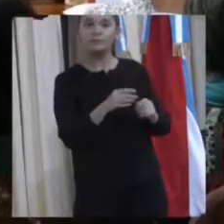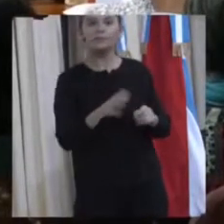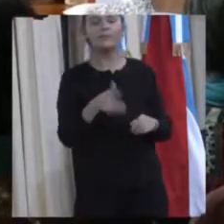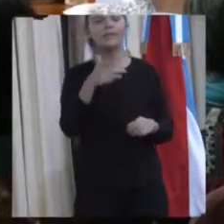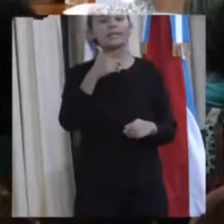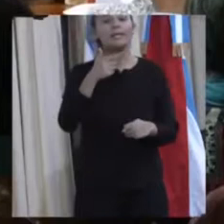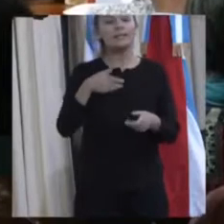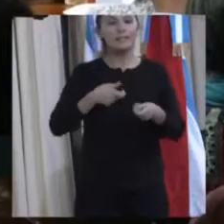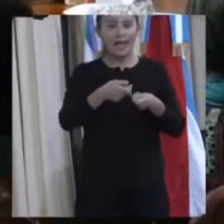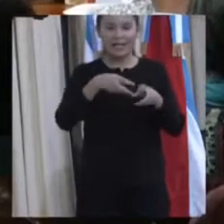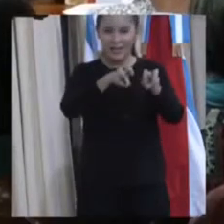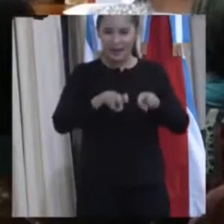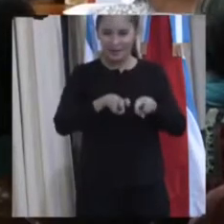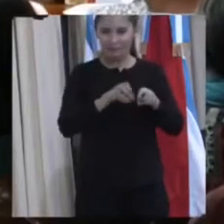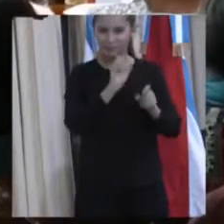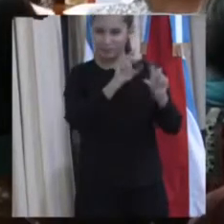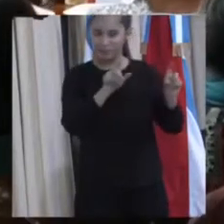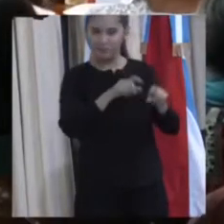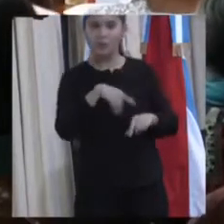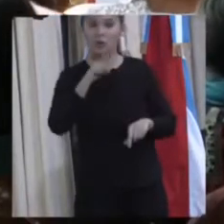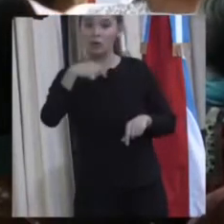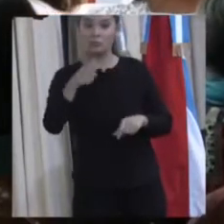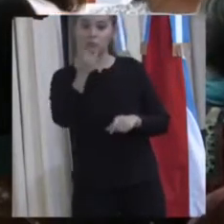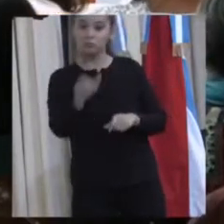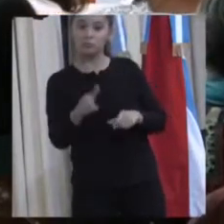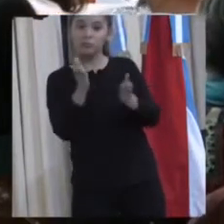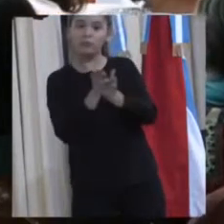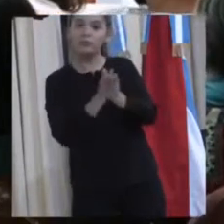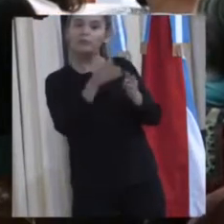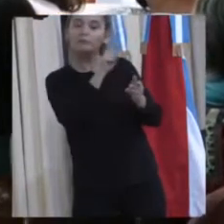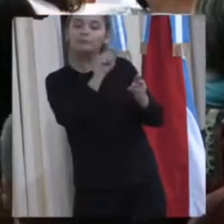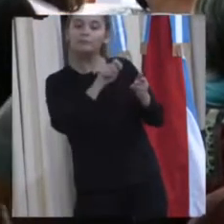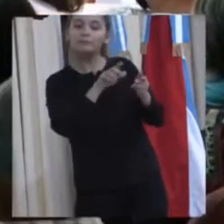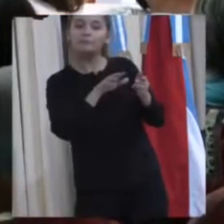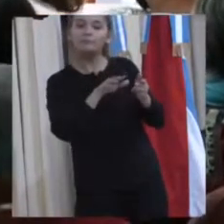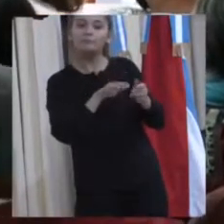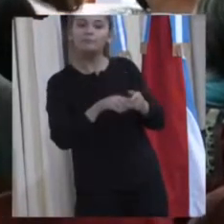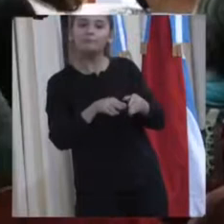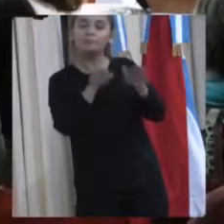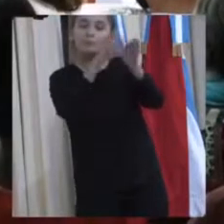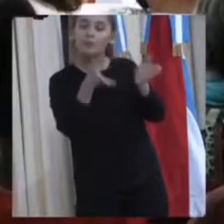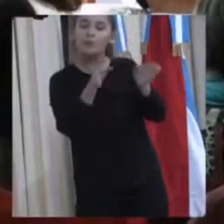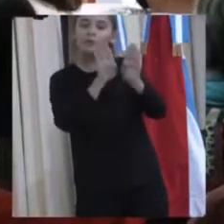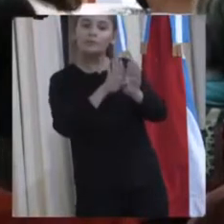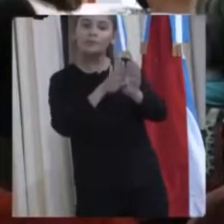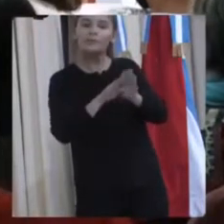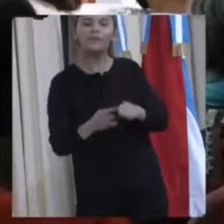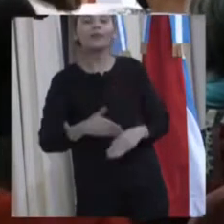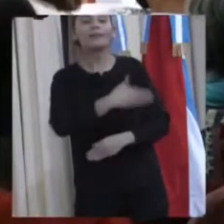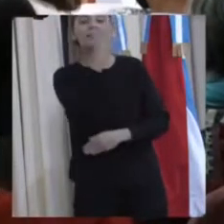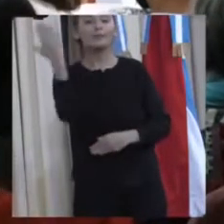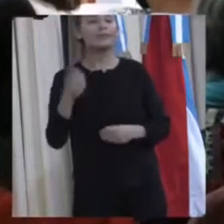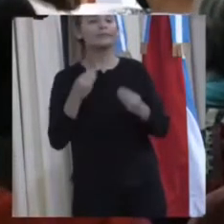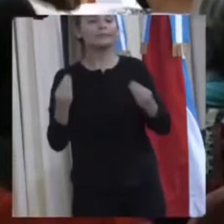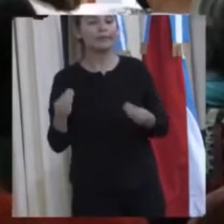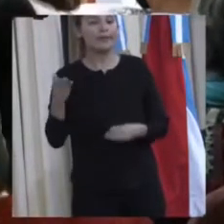alquila. Otro joven estudiante escribe en las sagradas actas electorales: la asamblea de todos los estudiantes de